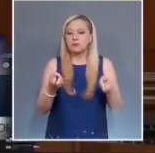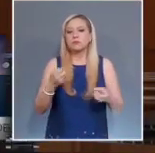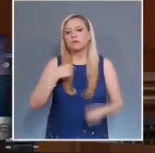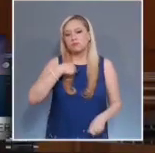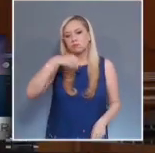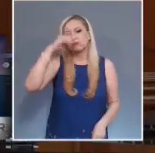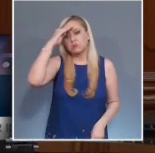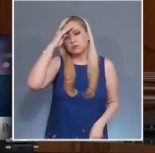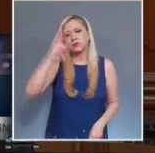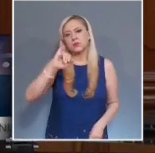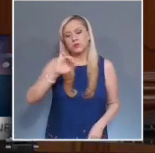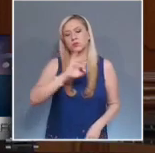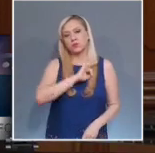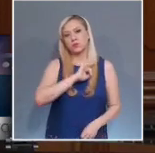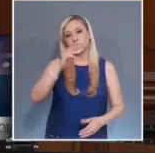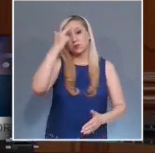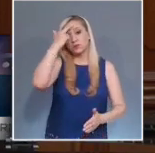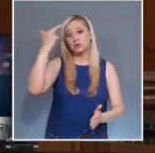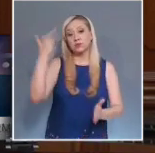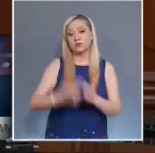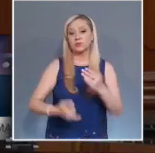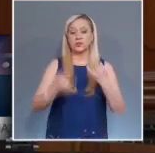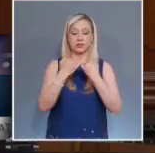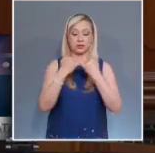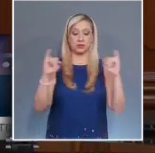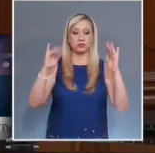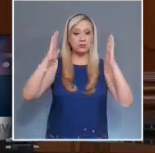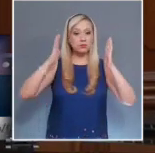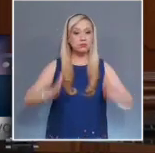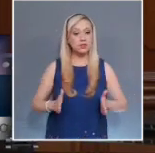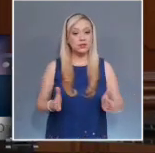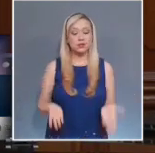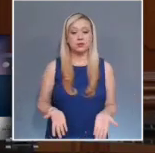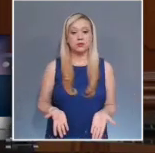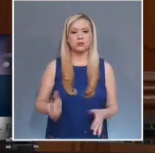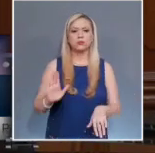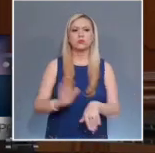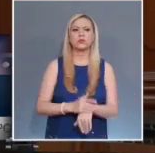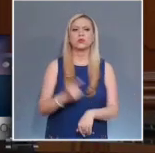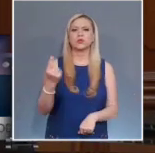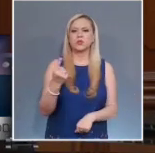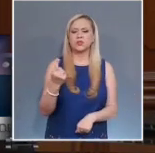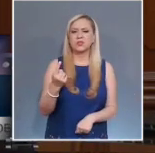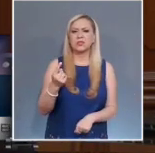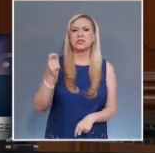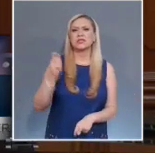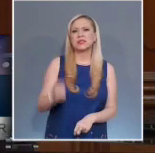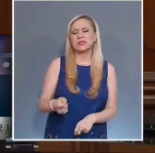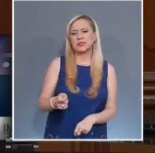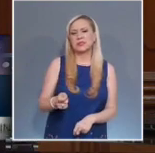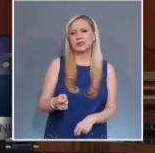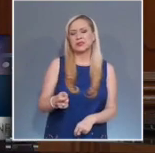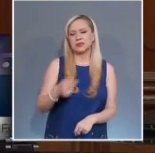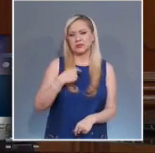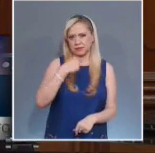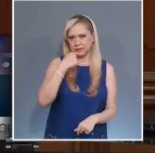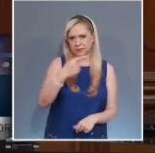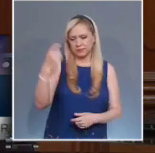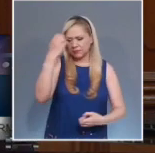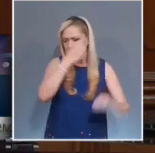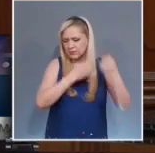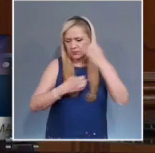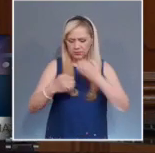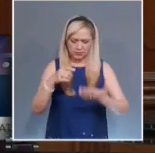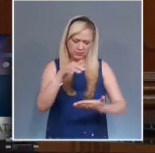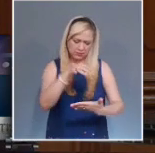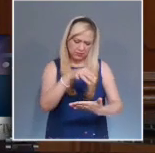afectarse el principio de independencia, toda vez que el supuesto que estamos analizando, relativo a